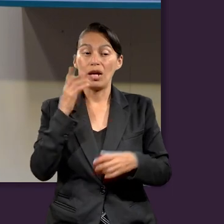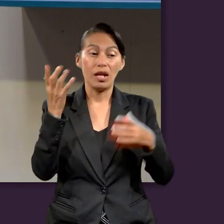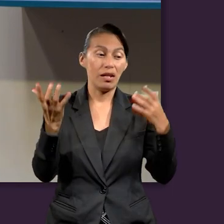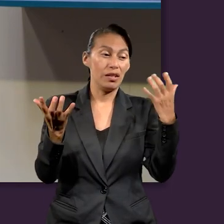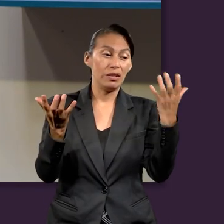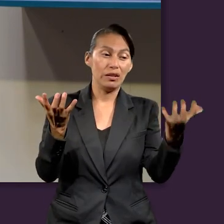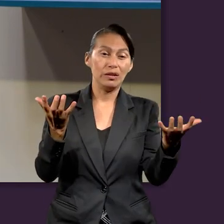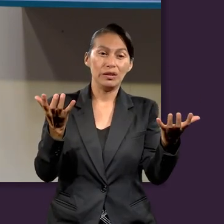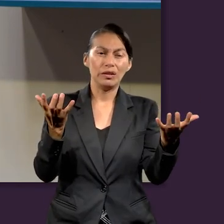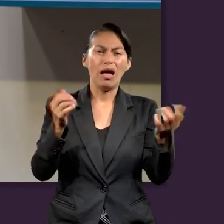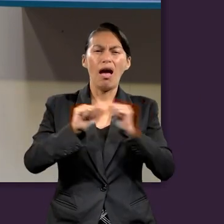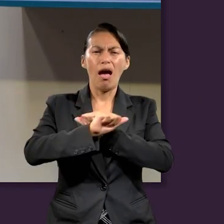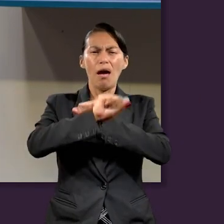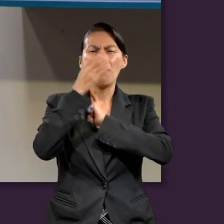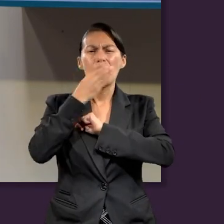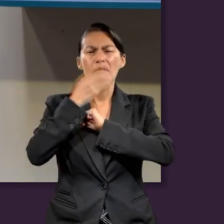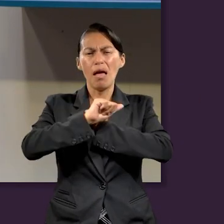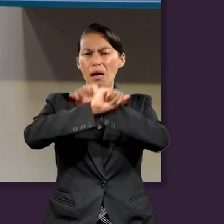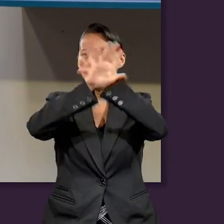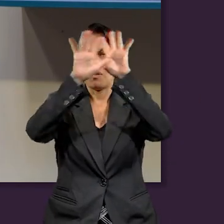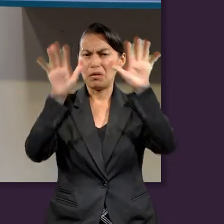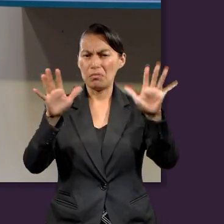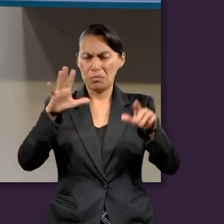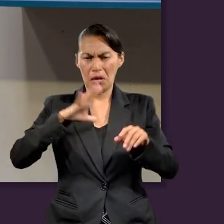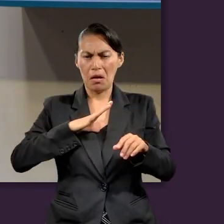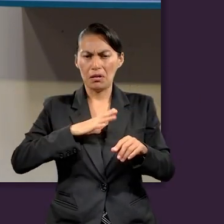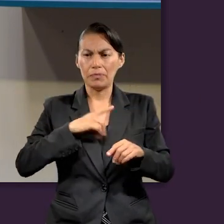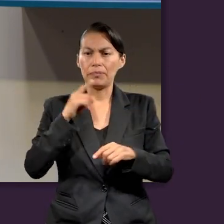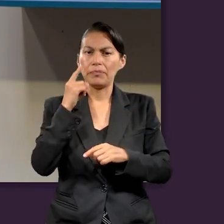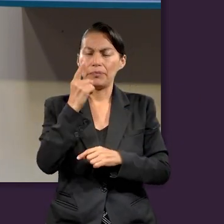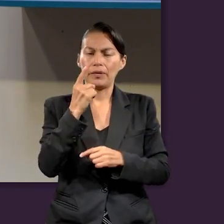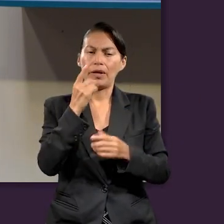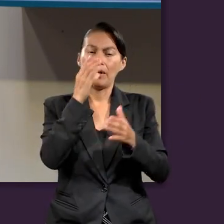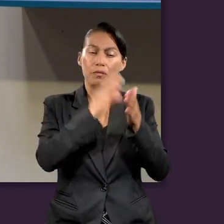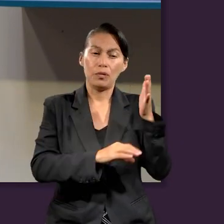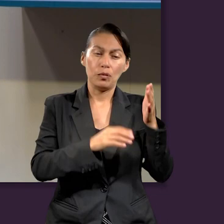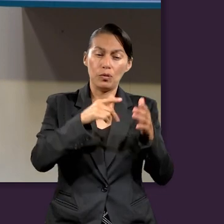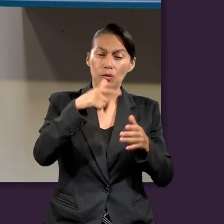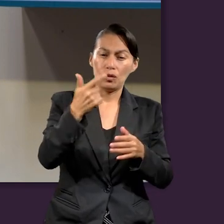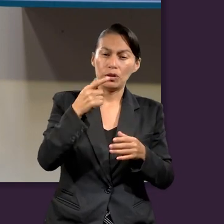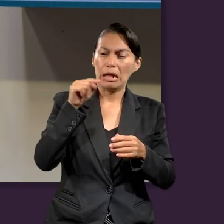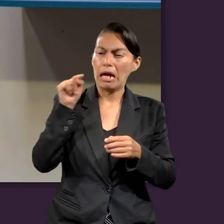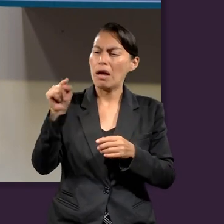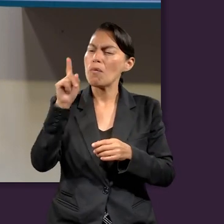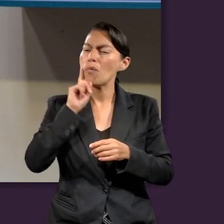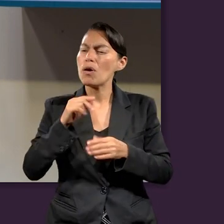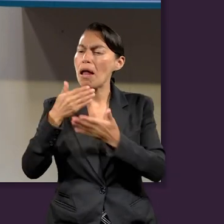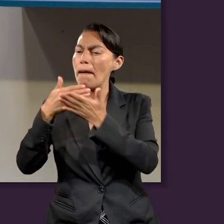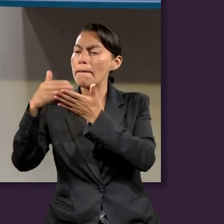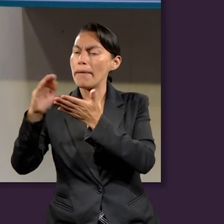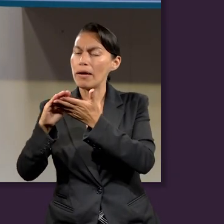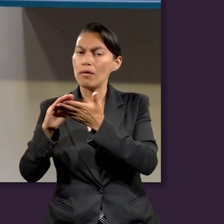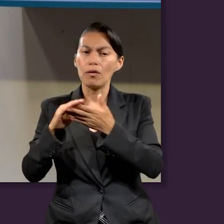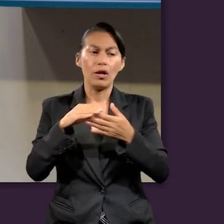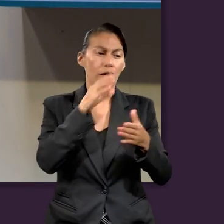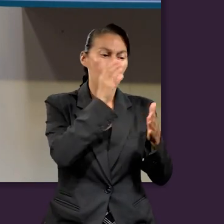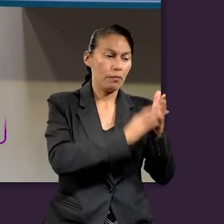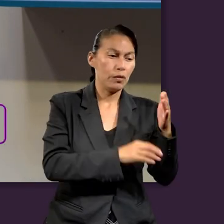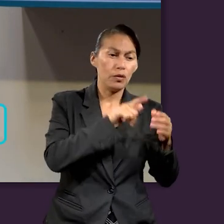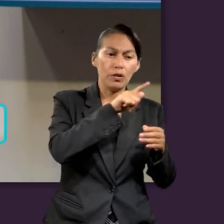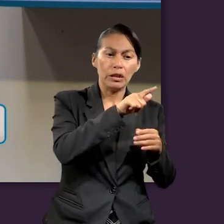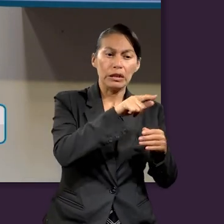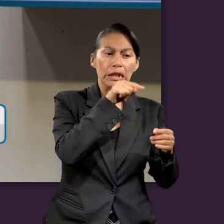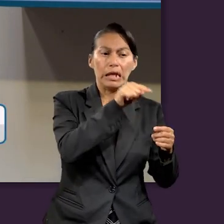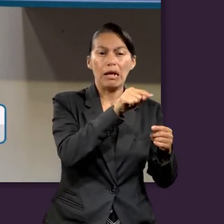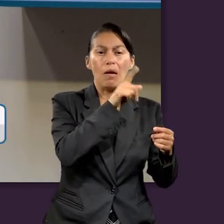dos mujeres que están registradas en el libro de Apocalipsis. La mujer de blanco en el capítulo 12 contra la mujer escarlata